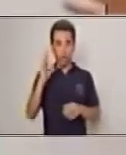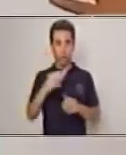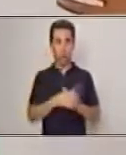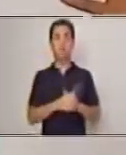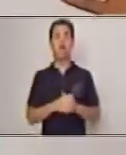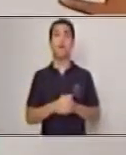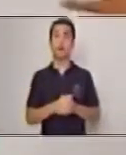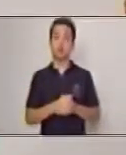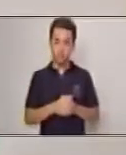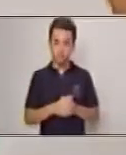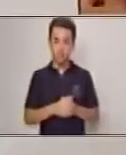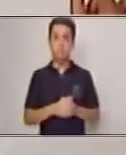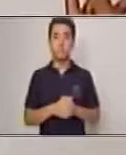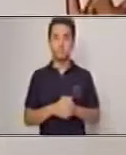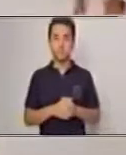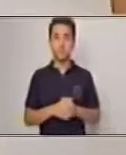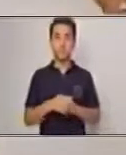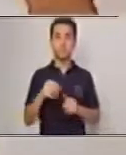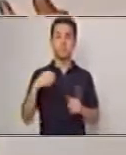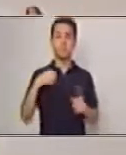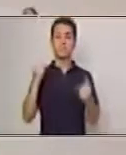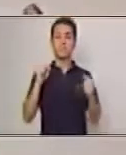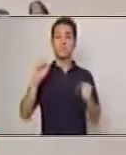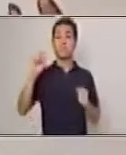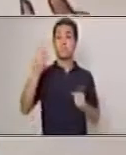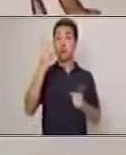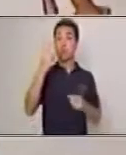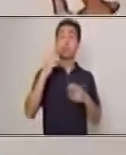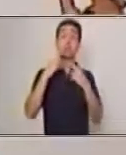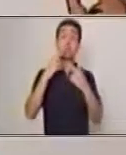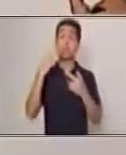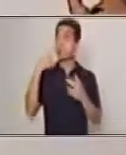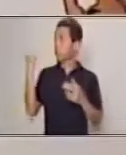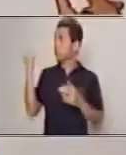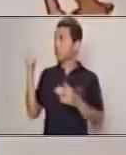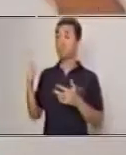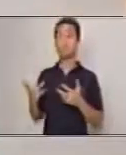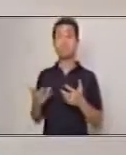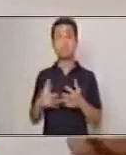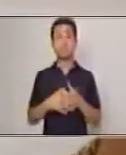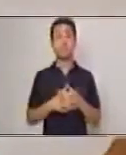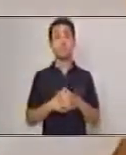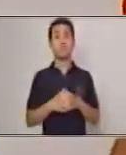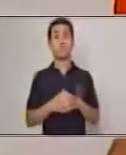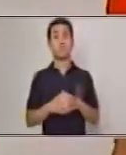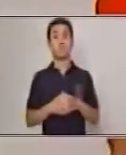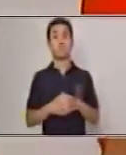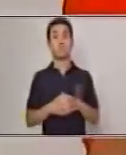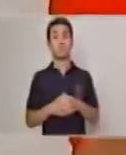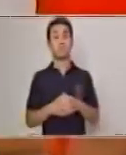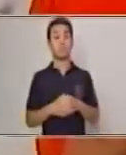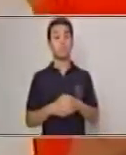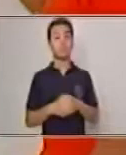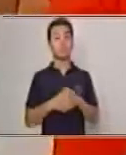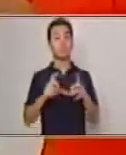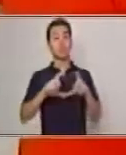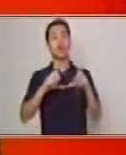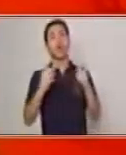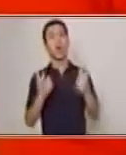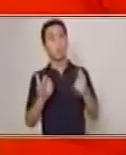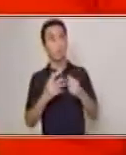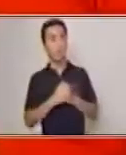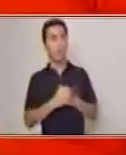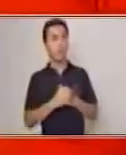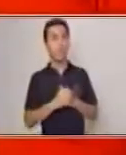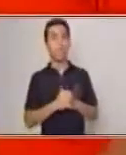Para formar la segunda respuesta, la segunda parte de la respuesta, hacemos el siguiente proceso.